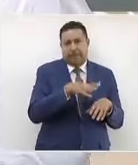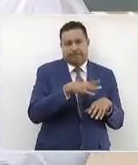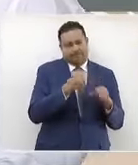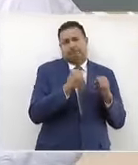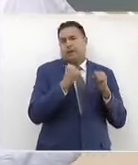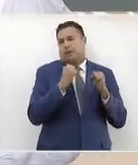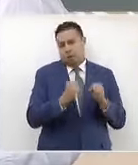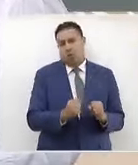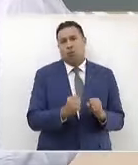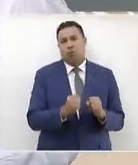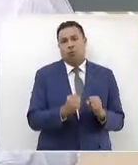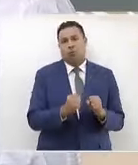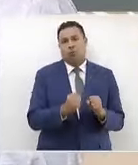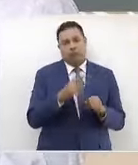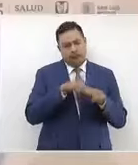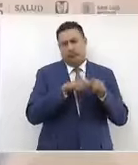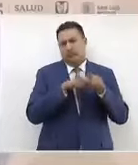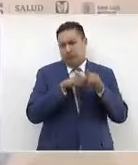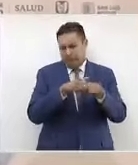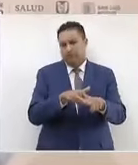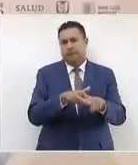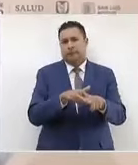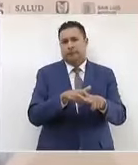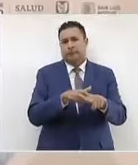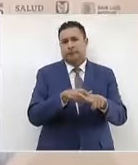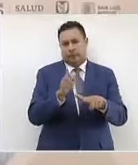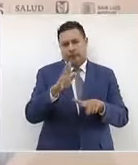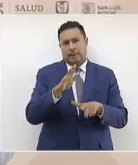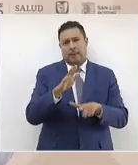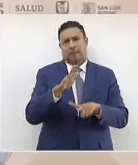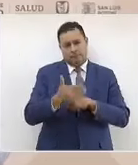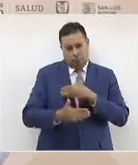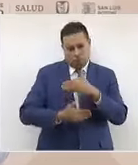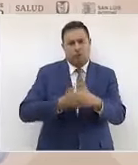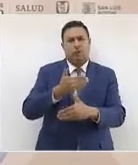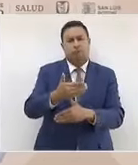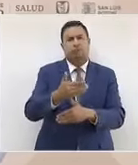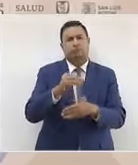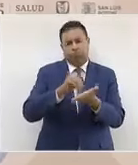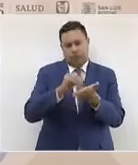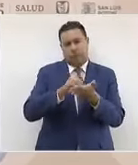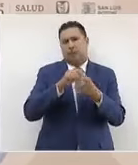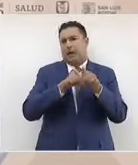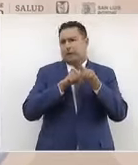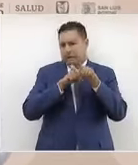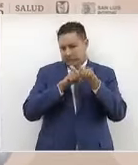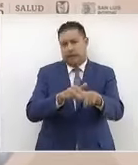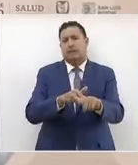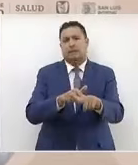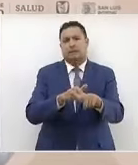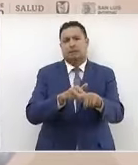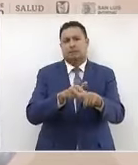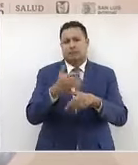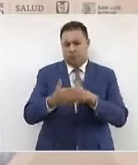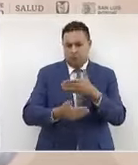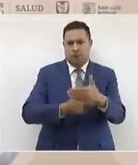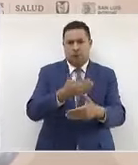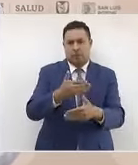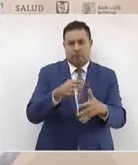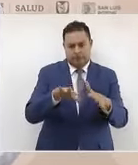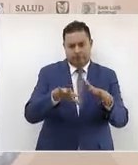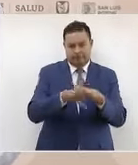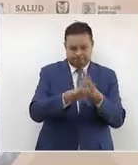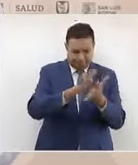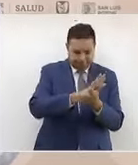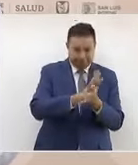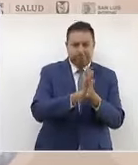que va a continuar este proceso democrático, este proceso